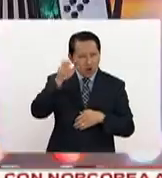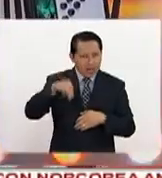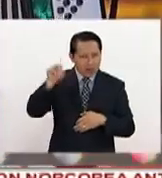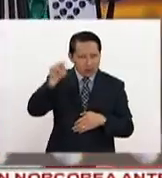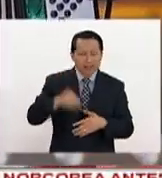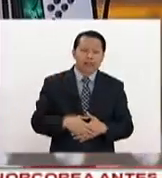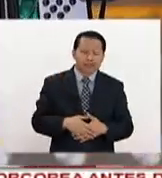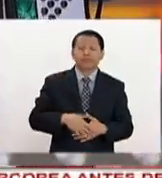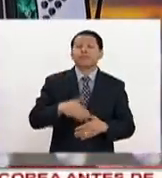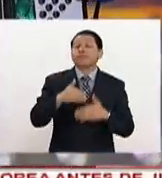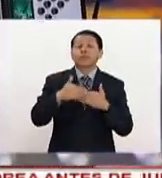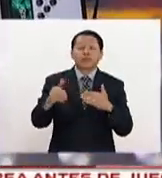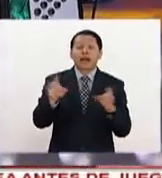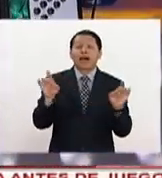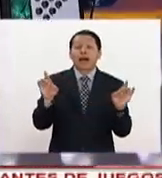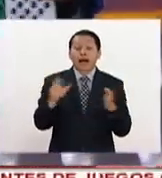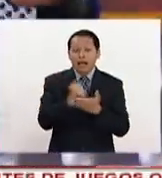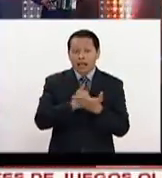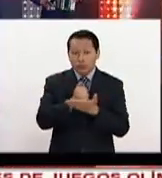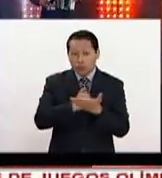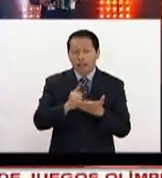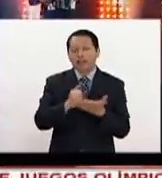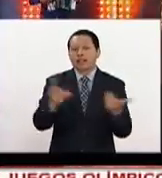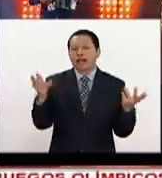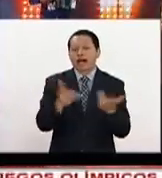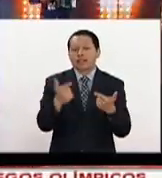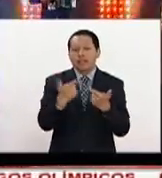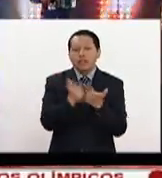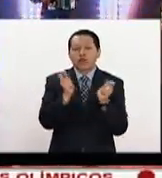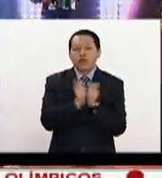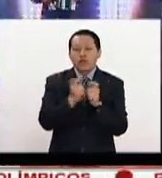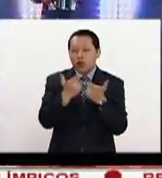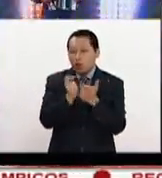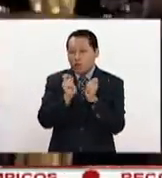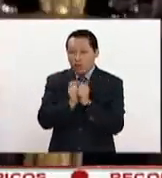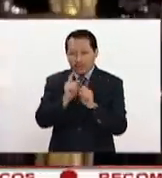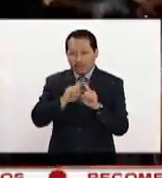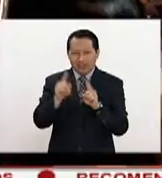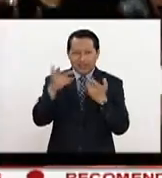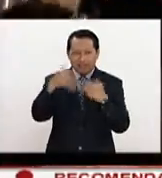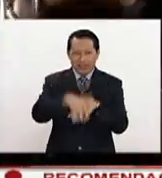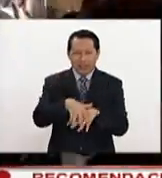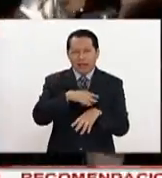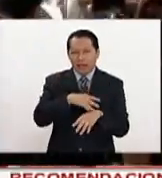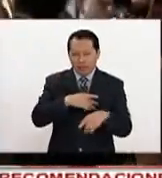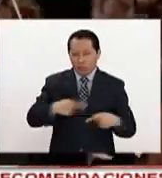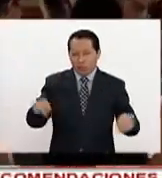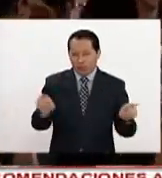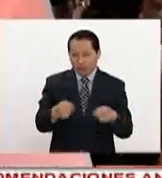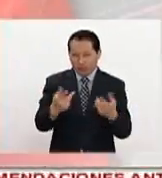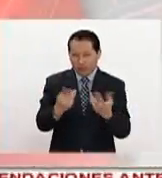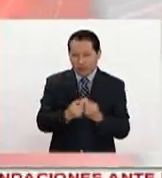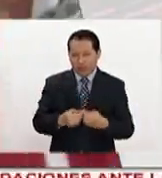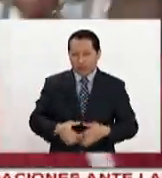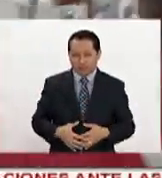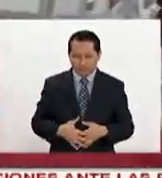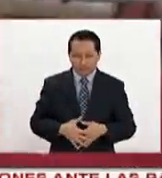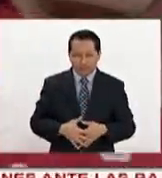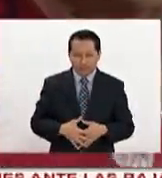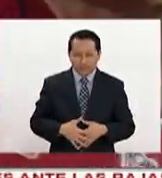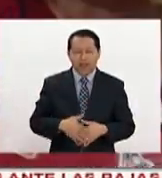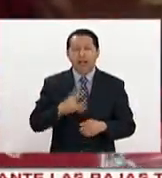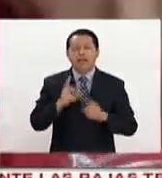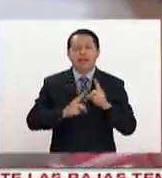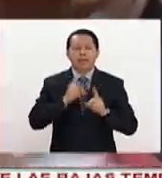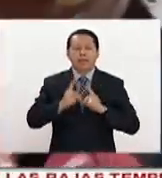Más adelante, Los Ángeles Azules formarán parte de los grupos que participarán en el Festival de Música Coachella. Y